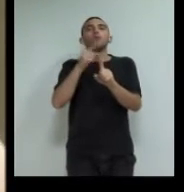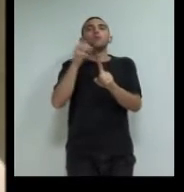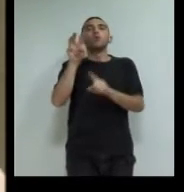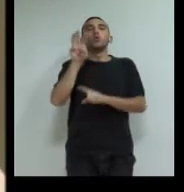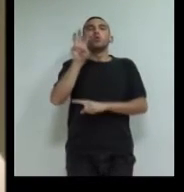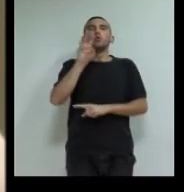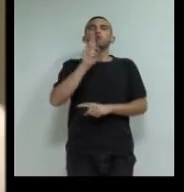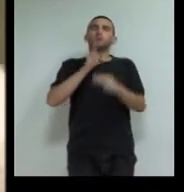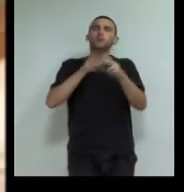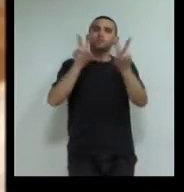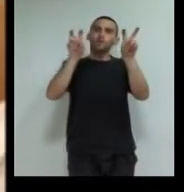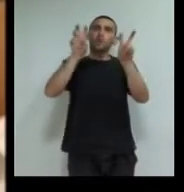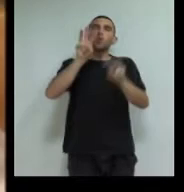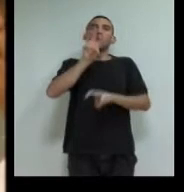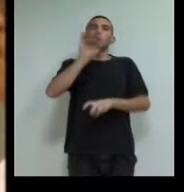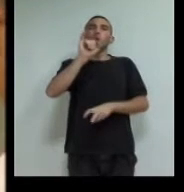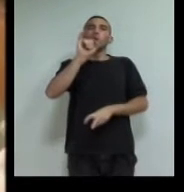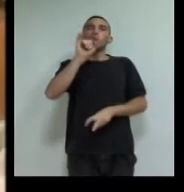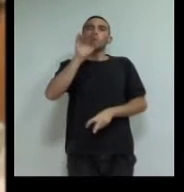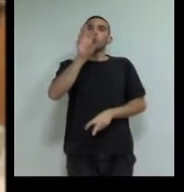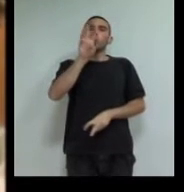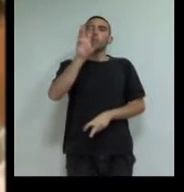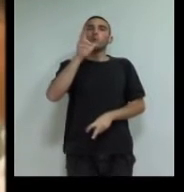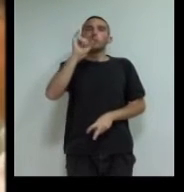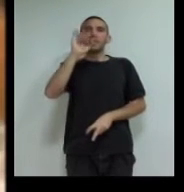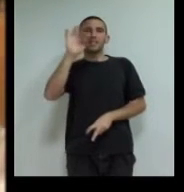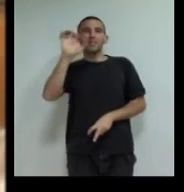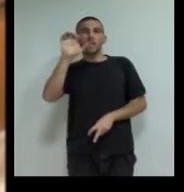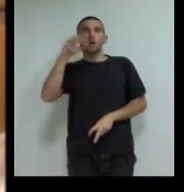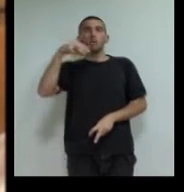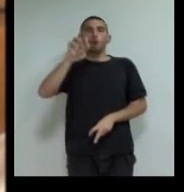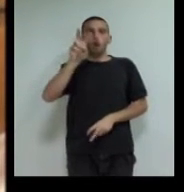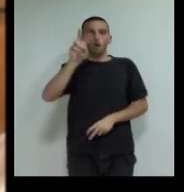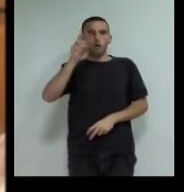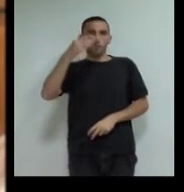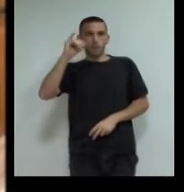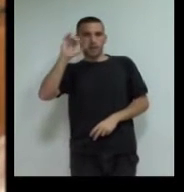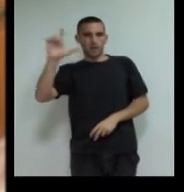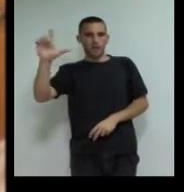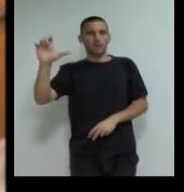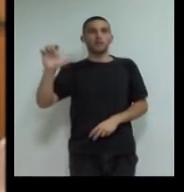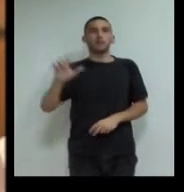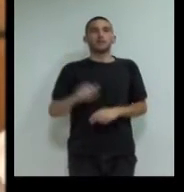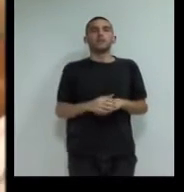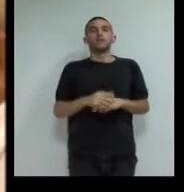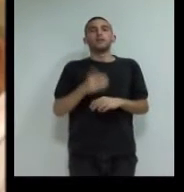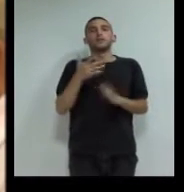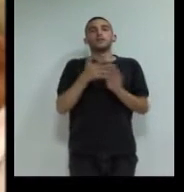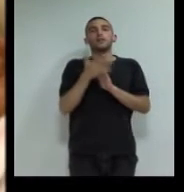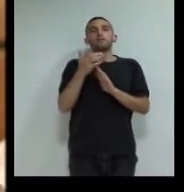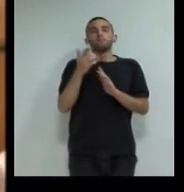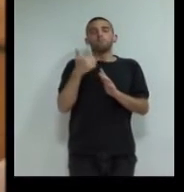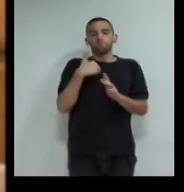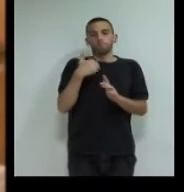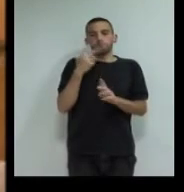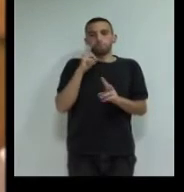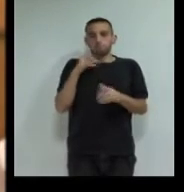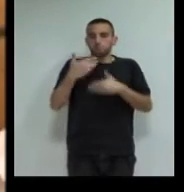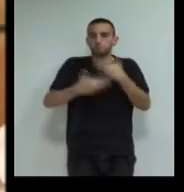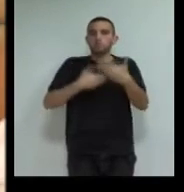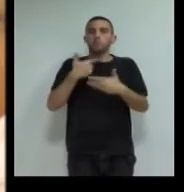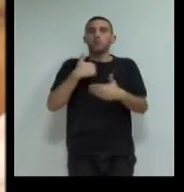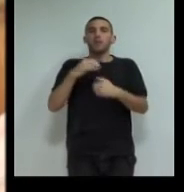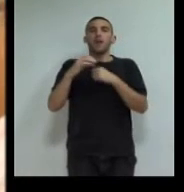Y-Móvil. Y-Móvil es, bueno, cada vez nos estamos dando cuenta de que vamos haciendo ejercicio, vamos haciendo cosas y